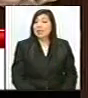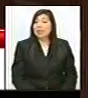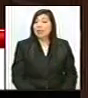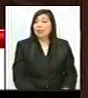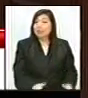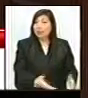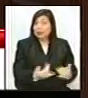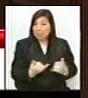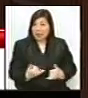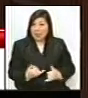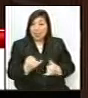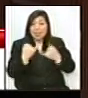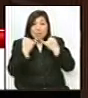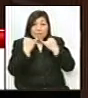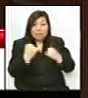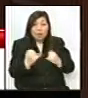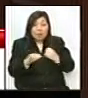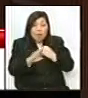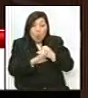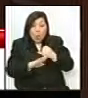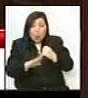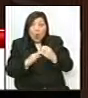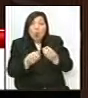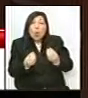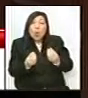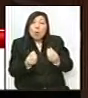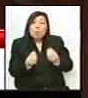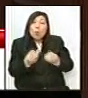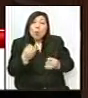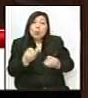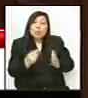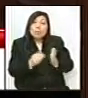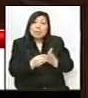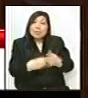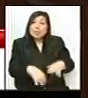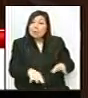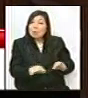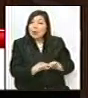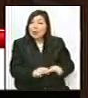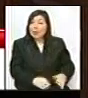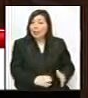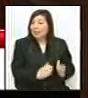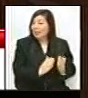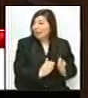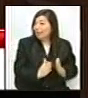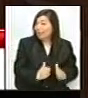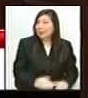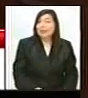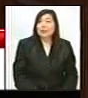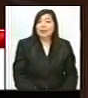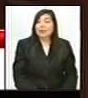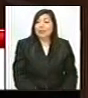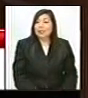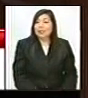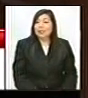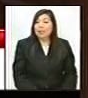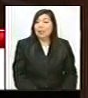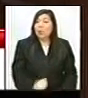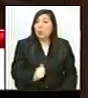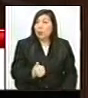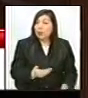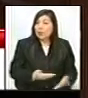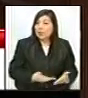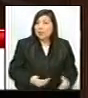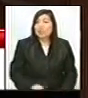extraer la información de la fuente mediante un juicio de relevancia, determinar su fiabilidad, juicio de